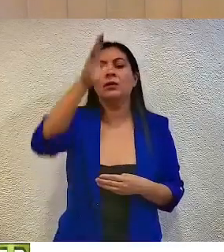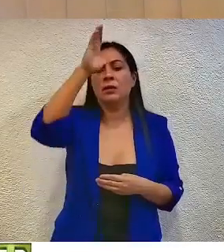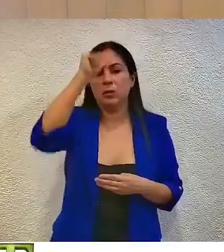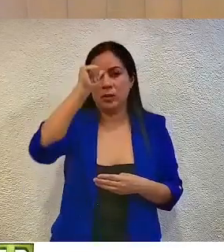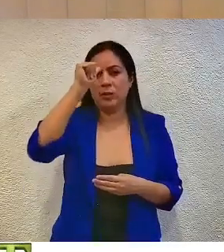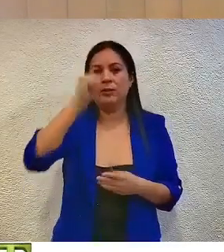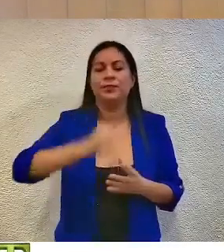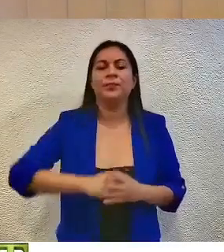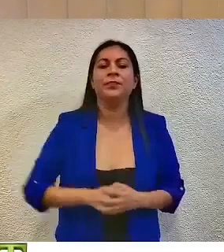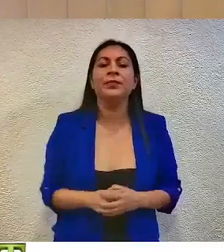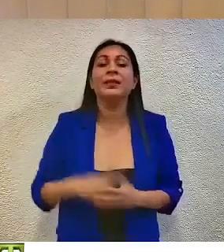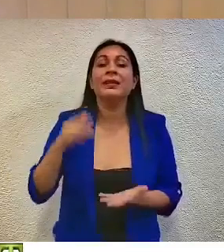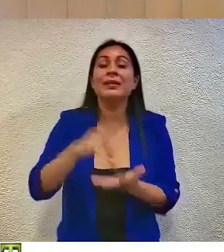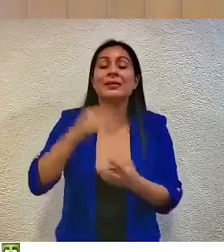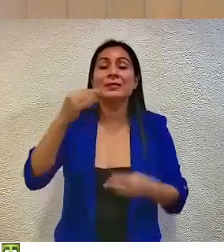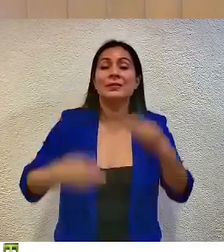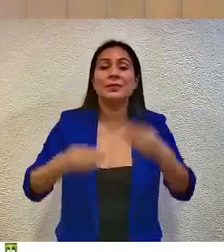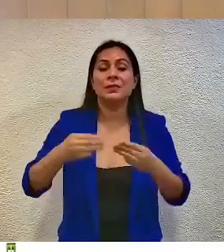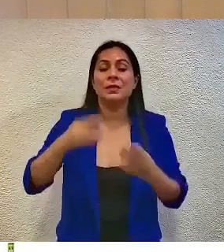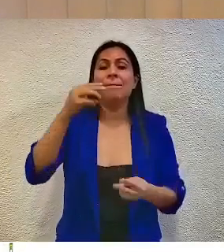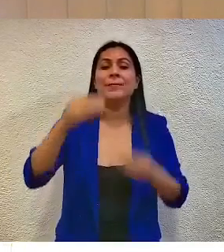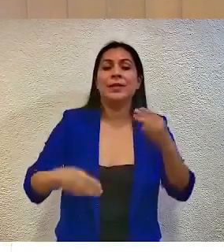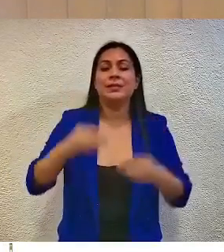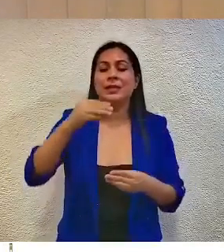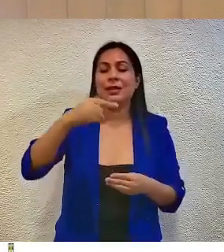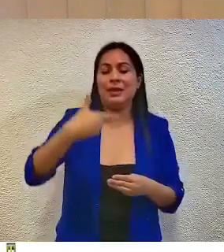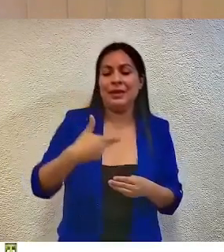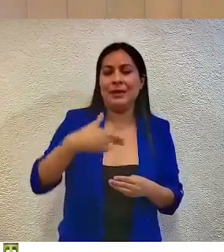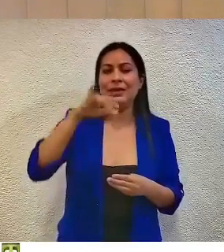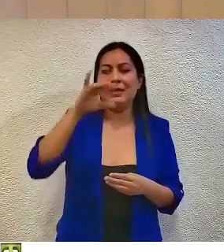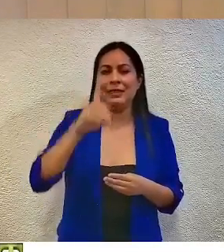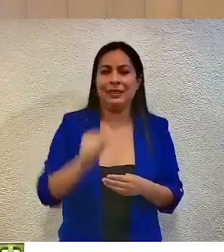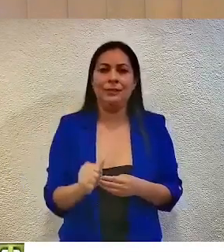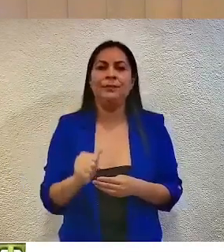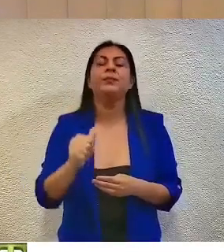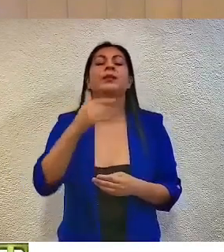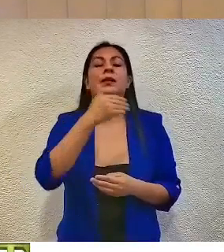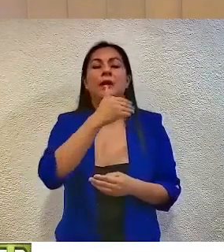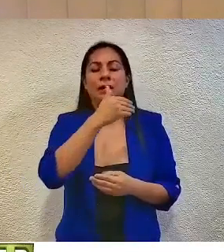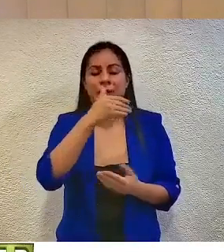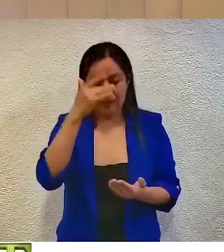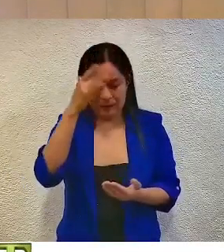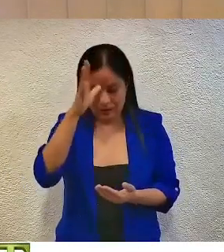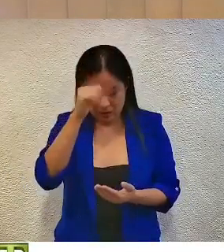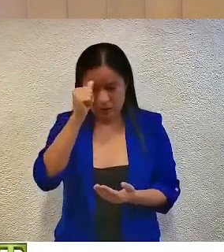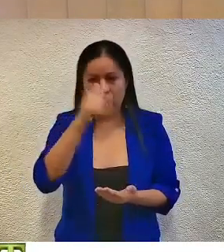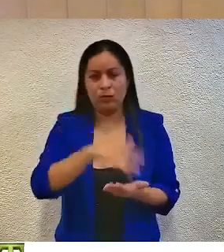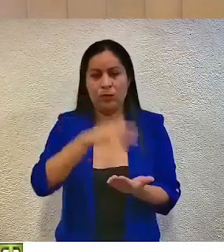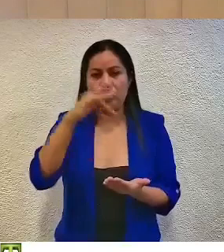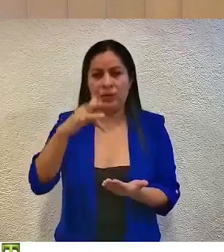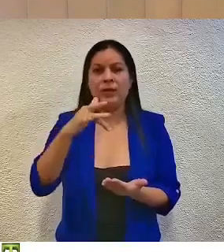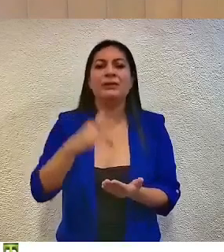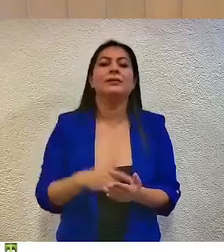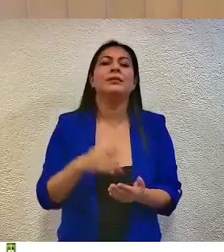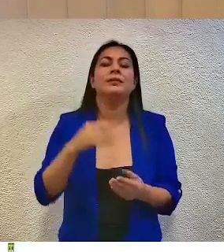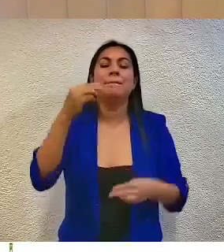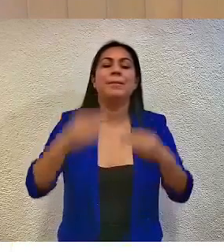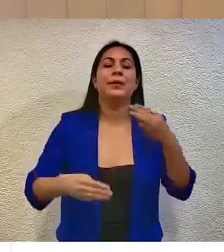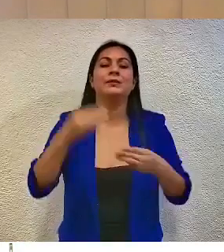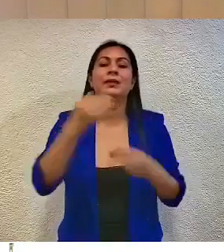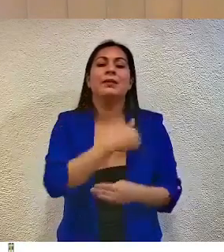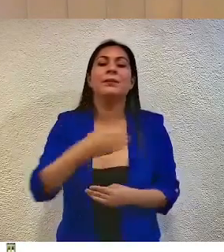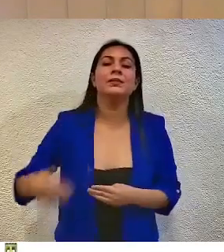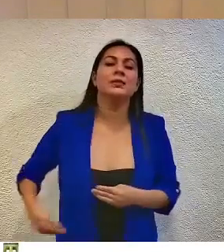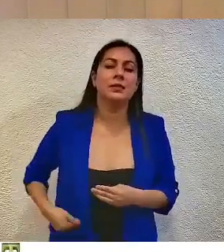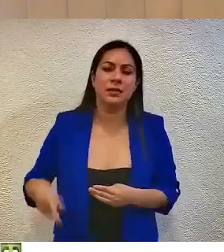proyecto. Gracias, magistrada. Magistrada Hilda Rosa Delgado Brito. A favor del proyecto. Gracias, magistrada. Magistrada ponente Evelyn Rodríguez